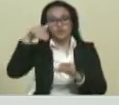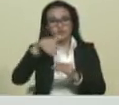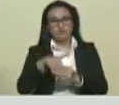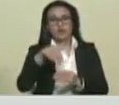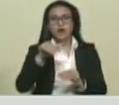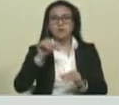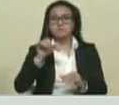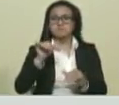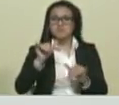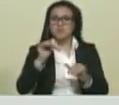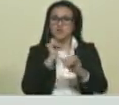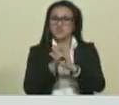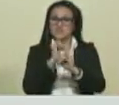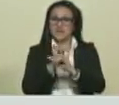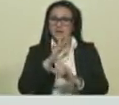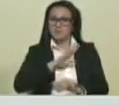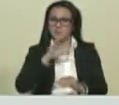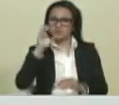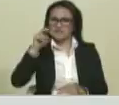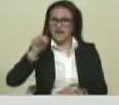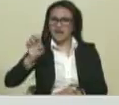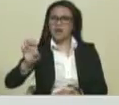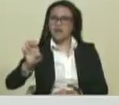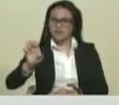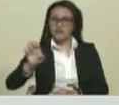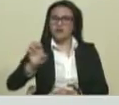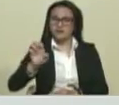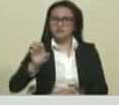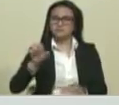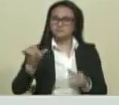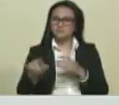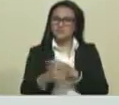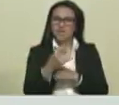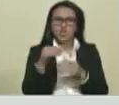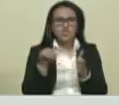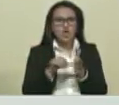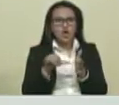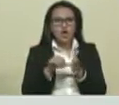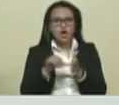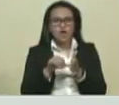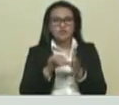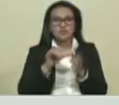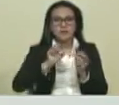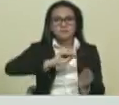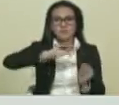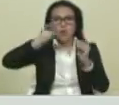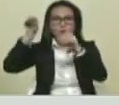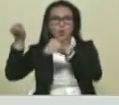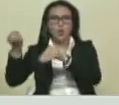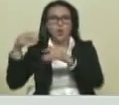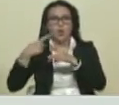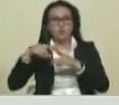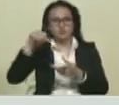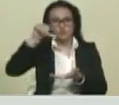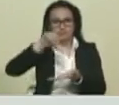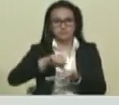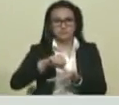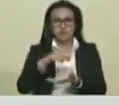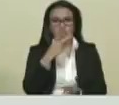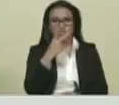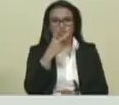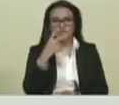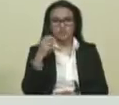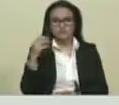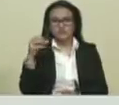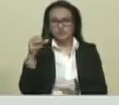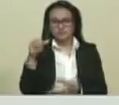Consejo Nacional Electoral para saber a dónde estuvo la persona reubicada de los 200, de los